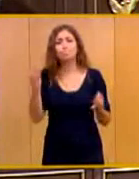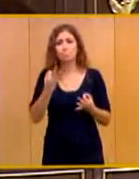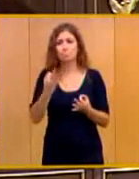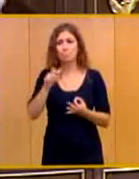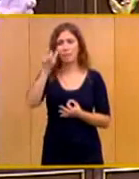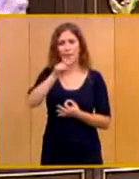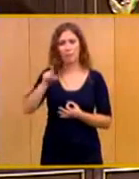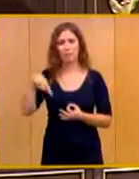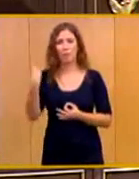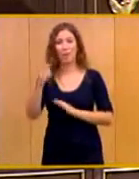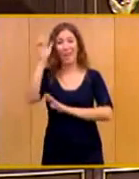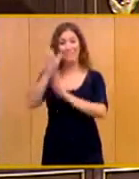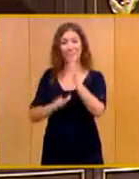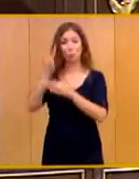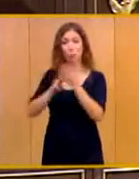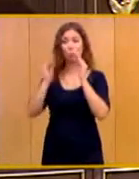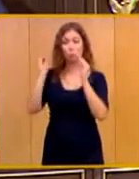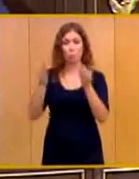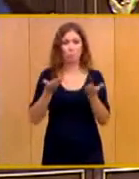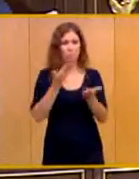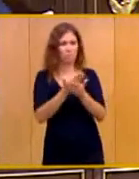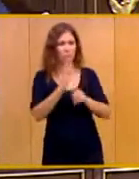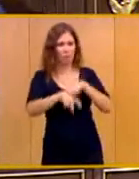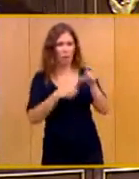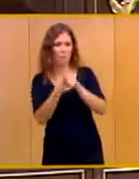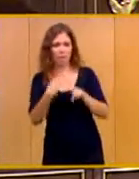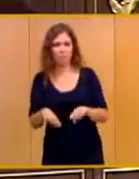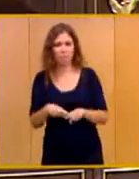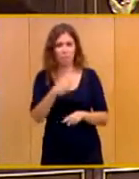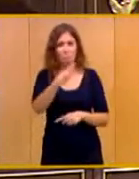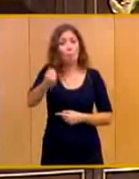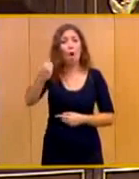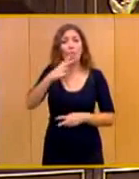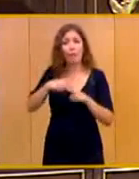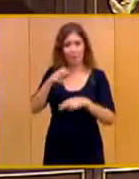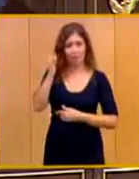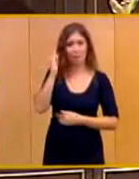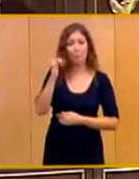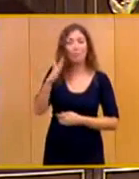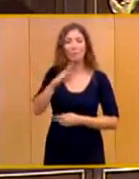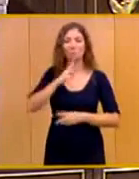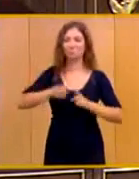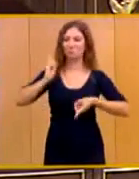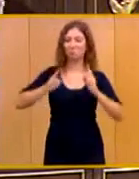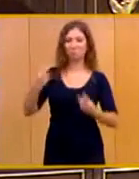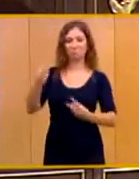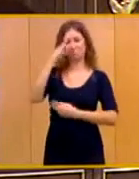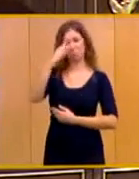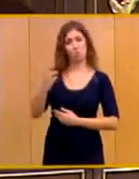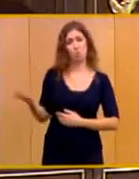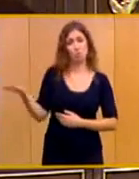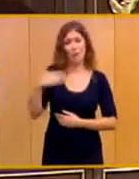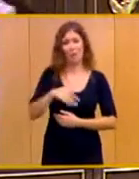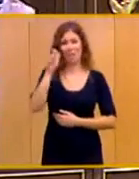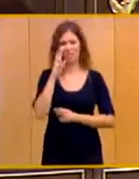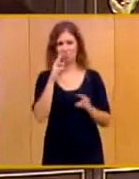del statu quo que se oponen a las reformas. Tiene usted el poder, pero carece de autoridad, porque no inspira ninguna